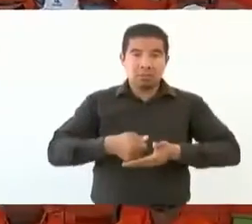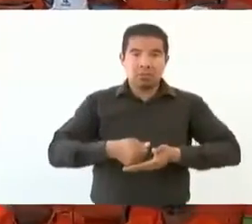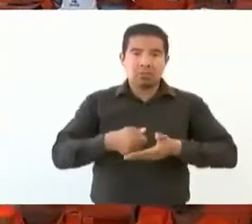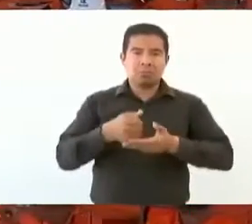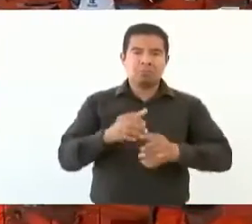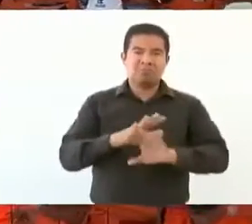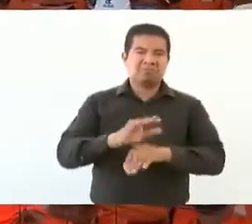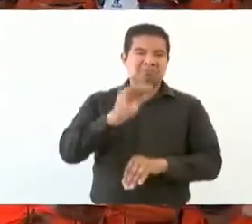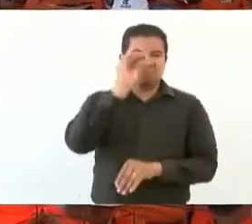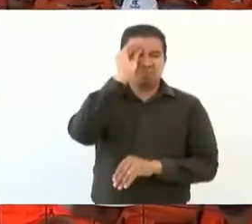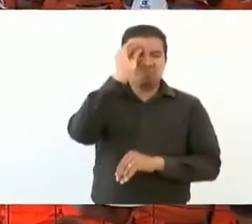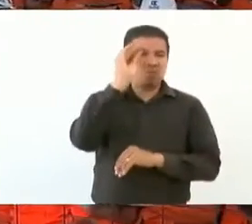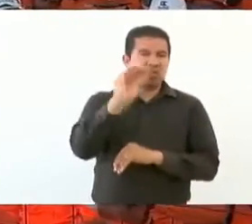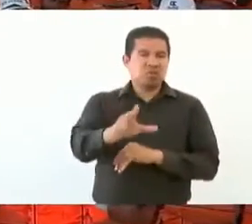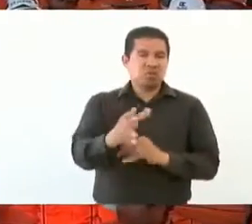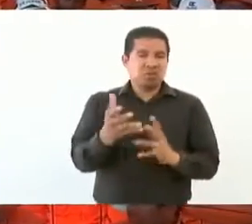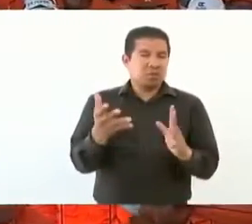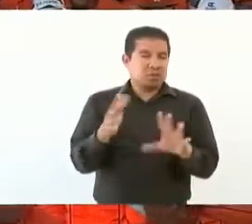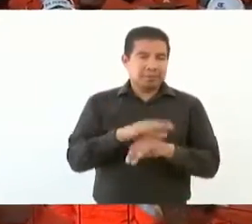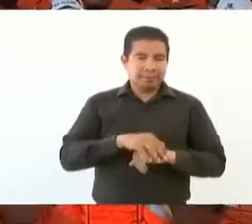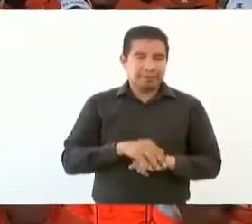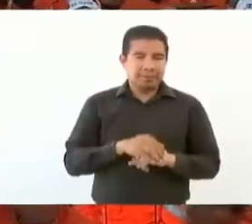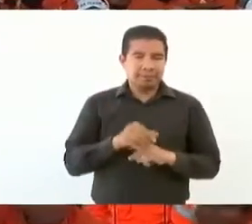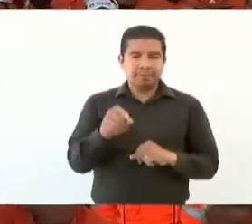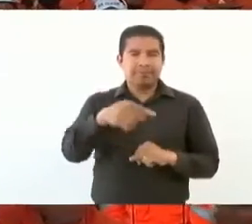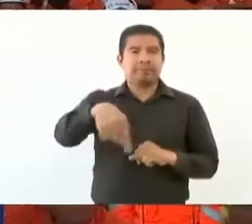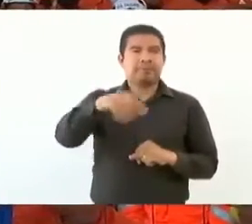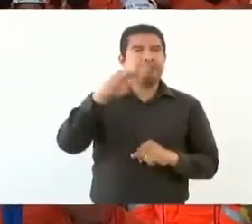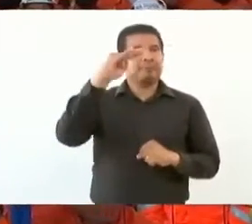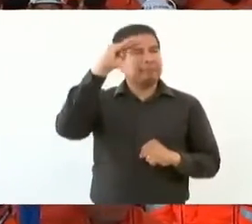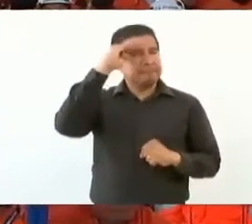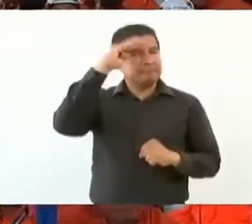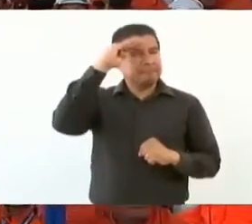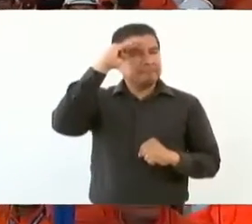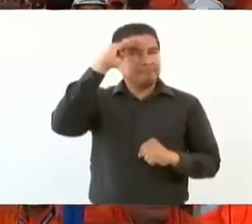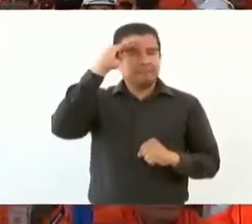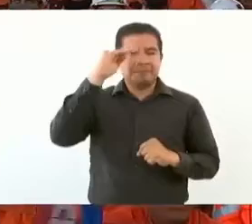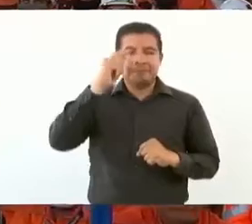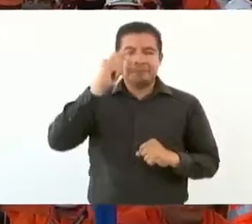Y se pensaba que se podía